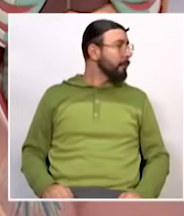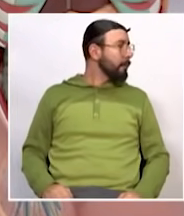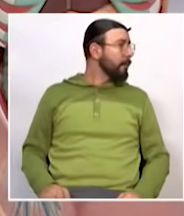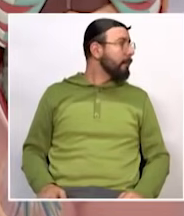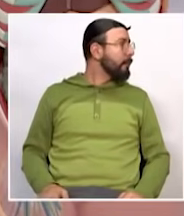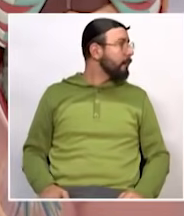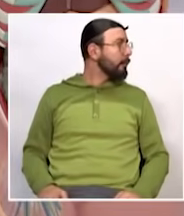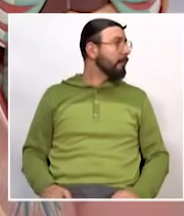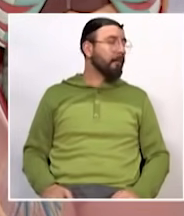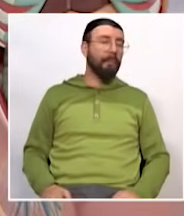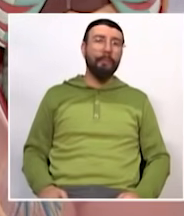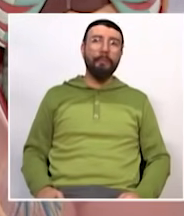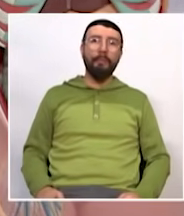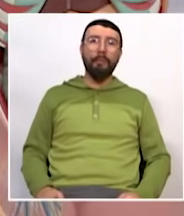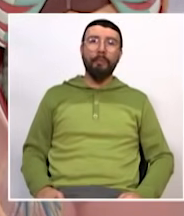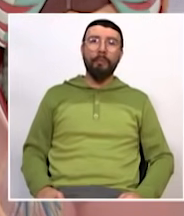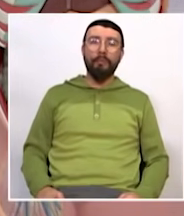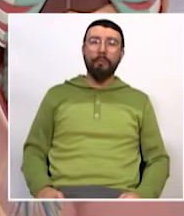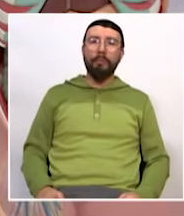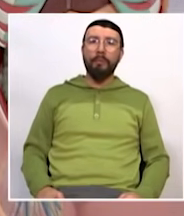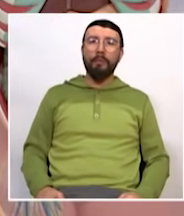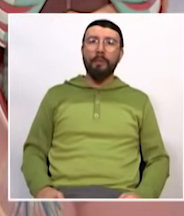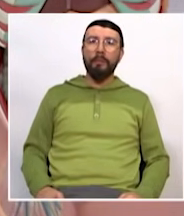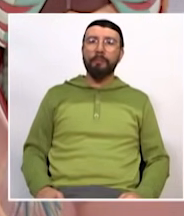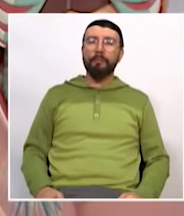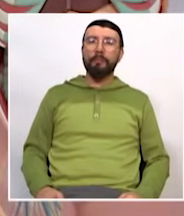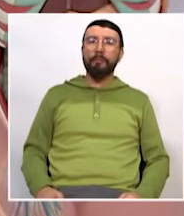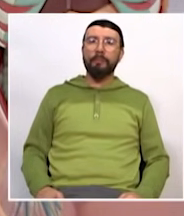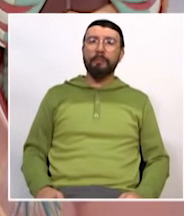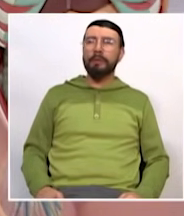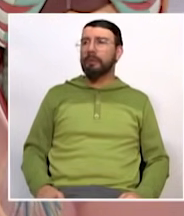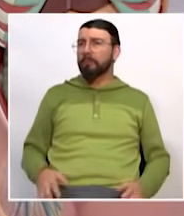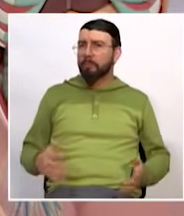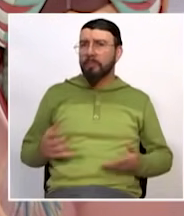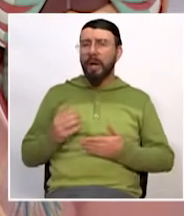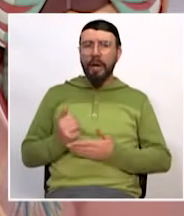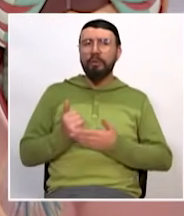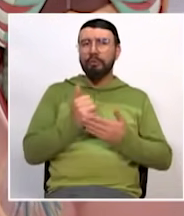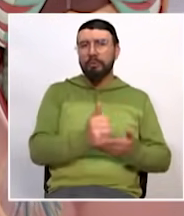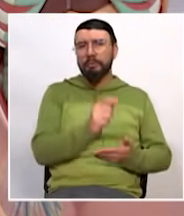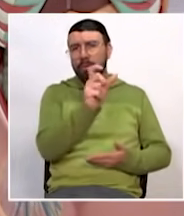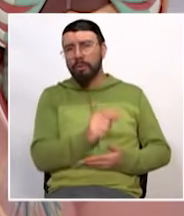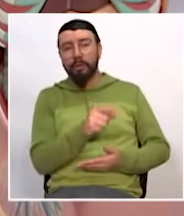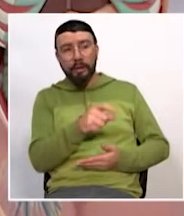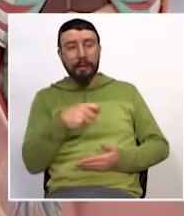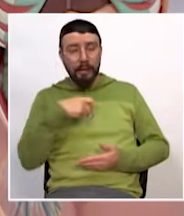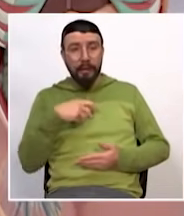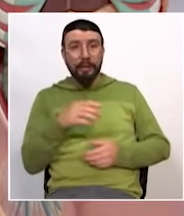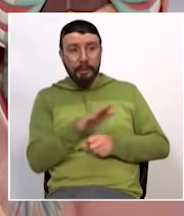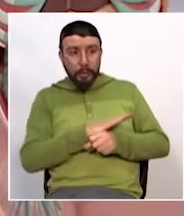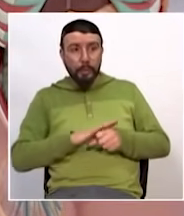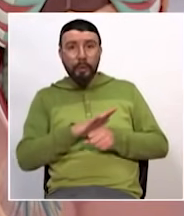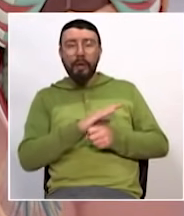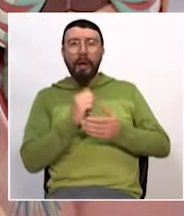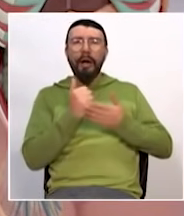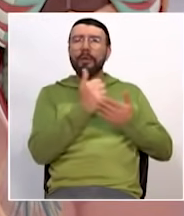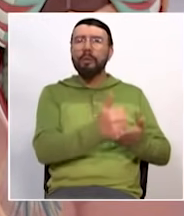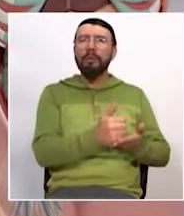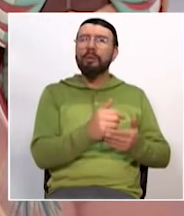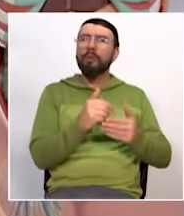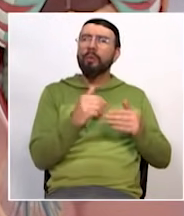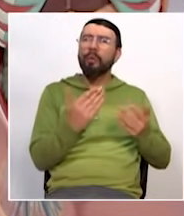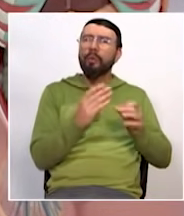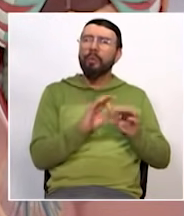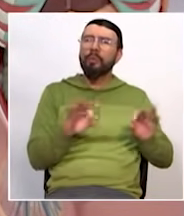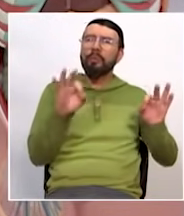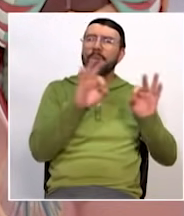existe el deseo de colaborarle a una persona que se encuentra en esa situación la parte más importante es yo